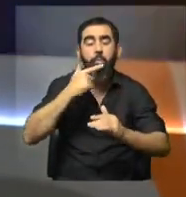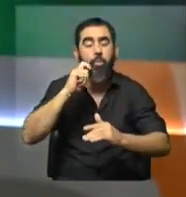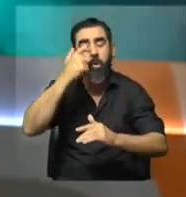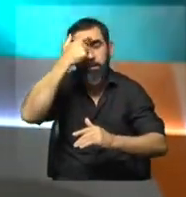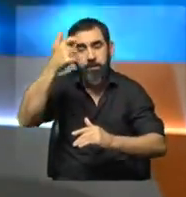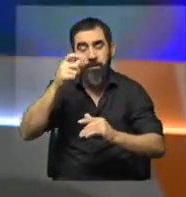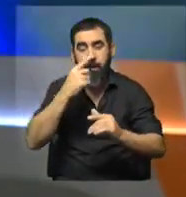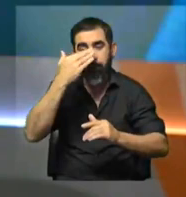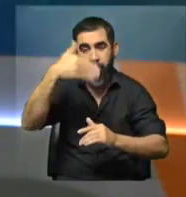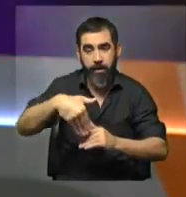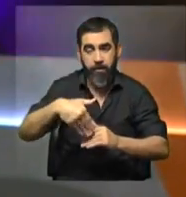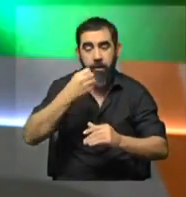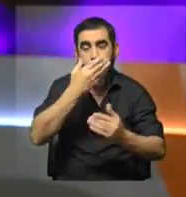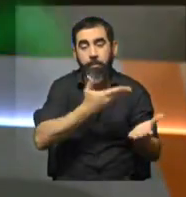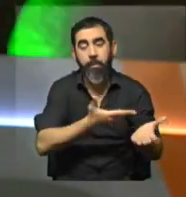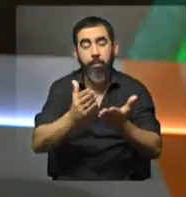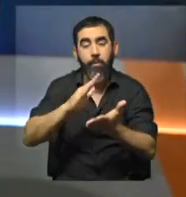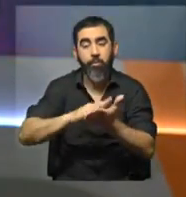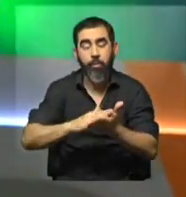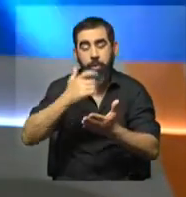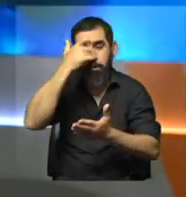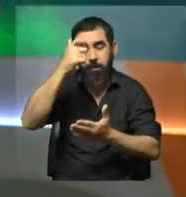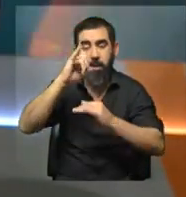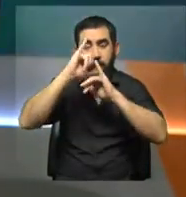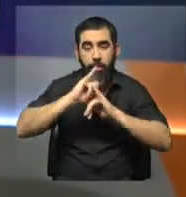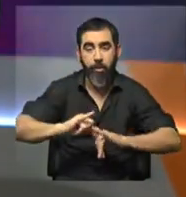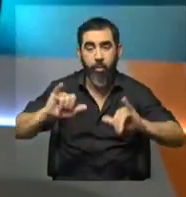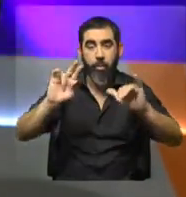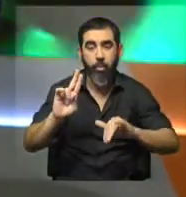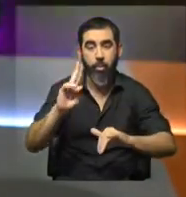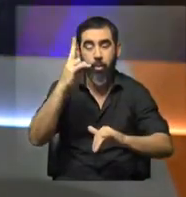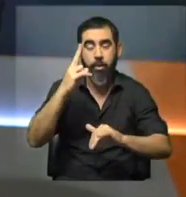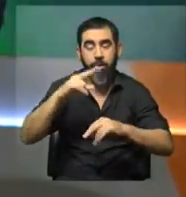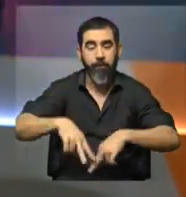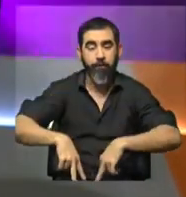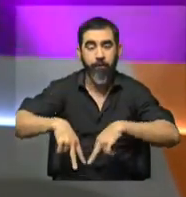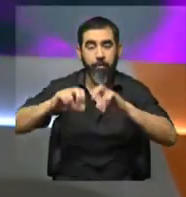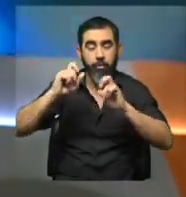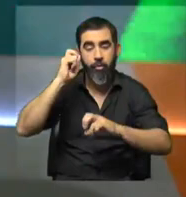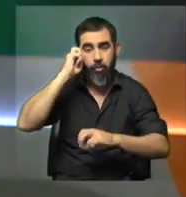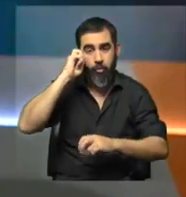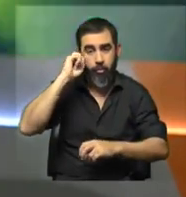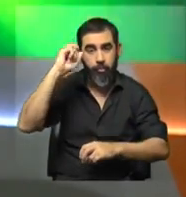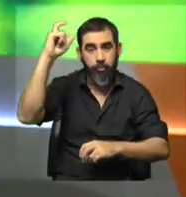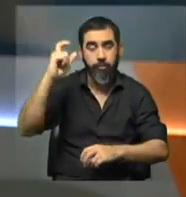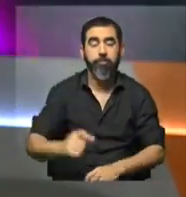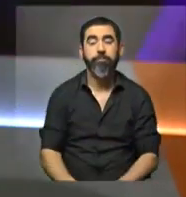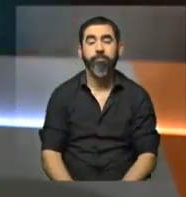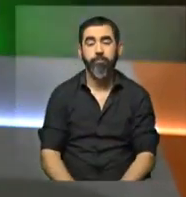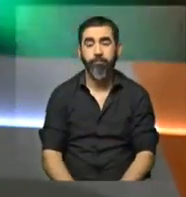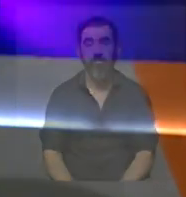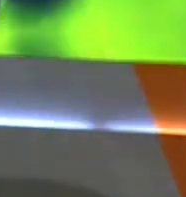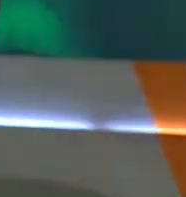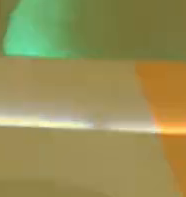al cierre. Bienvenidas y bienvenidos a Sobre Ciencia, divulgando el Uruguay de la investigación y el conocimiento.